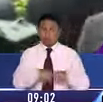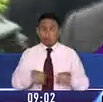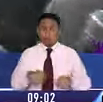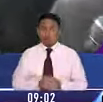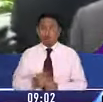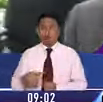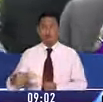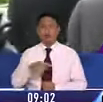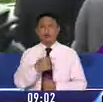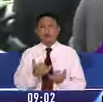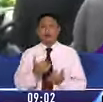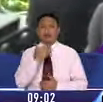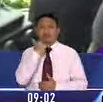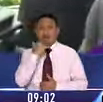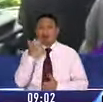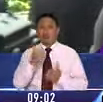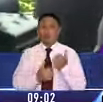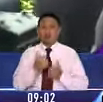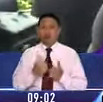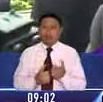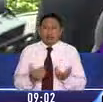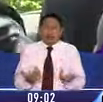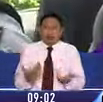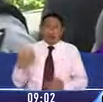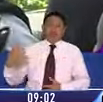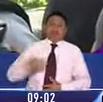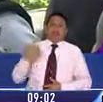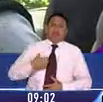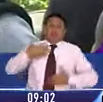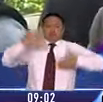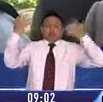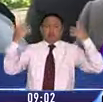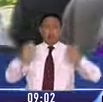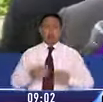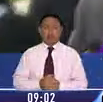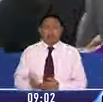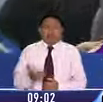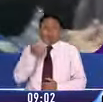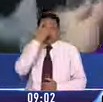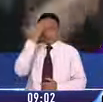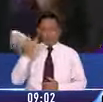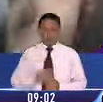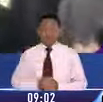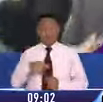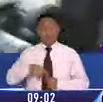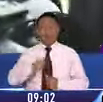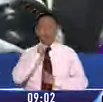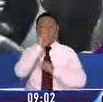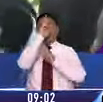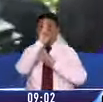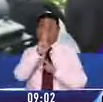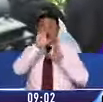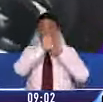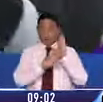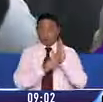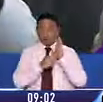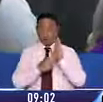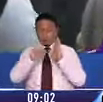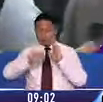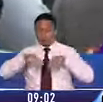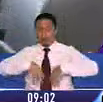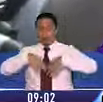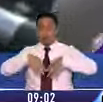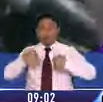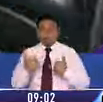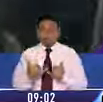no considero que tenga que haber digamos reclamos ni protestas, porque se protesta cuando se rompe la Constitución. En este caso no se lo ha